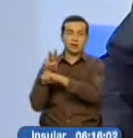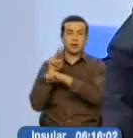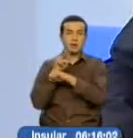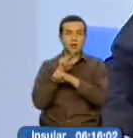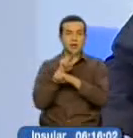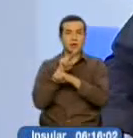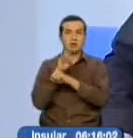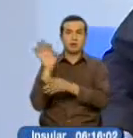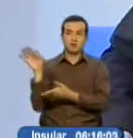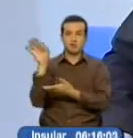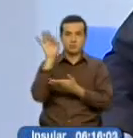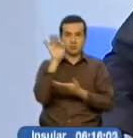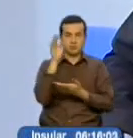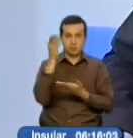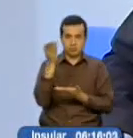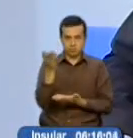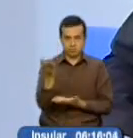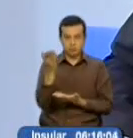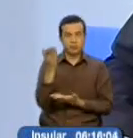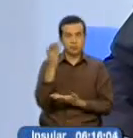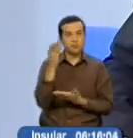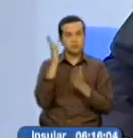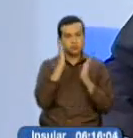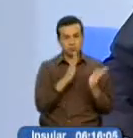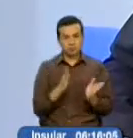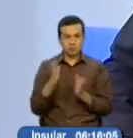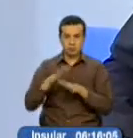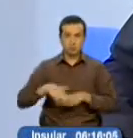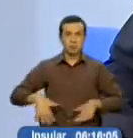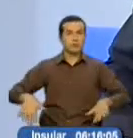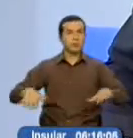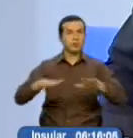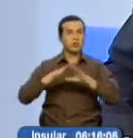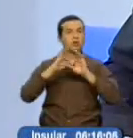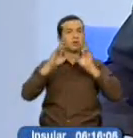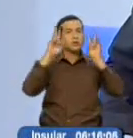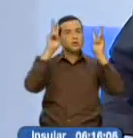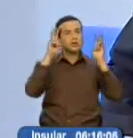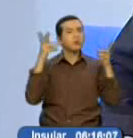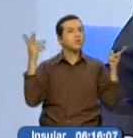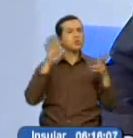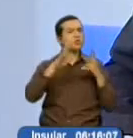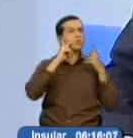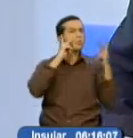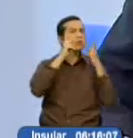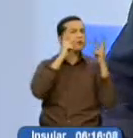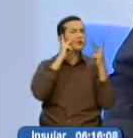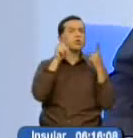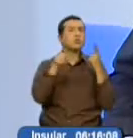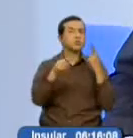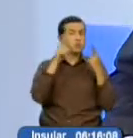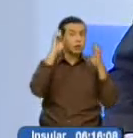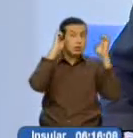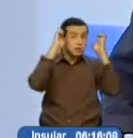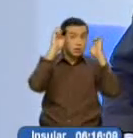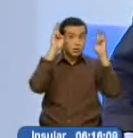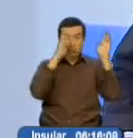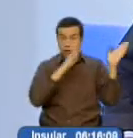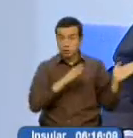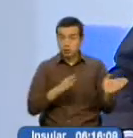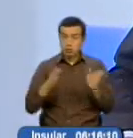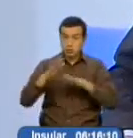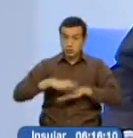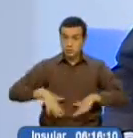superintendente designado para ordenamiento territorial, con quien vamos a hablar. ¿Cuál es su visión y cuál es su política sobre este tema